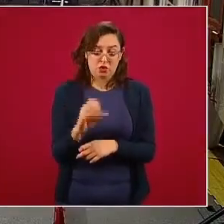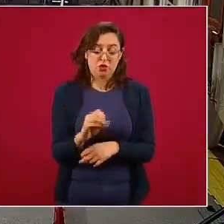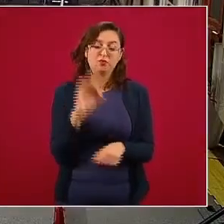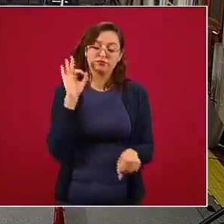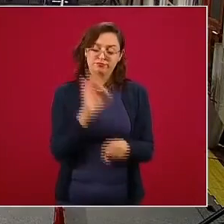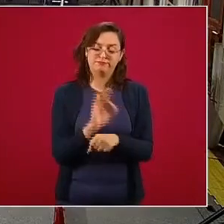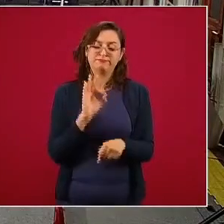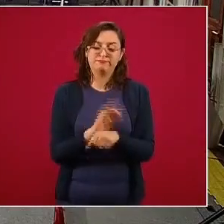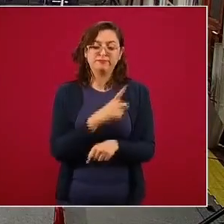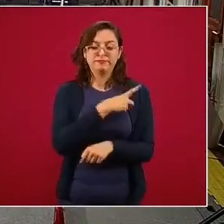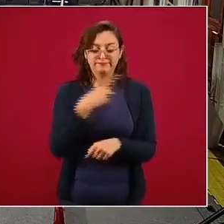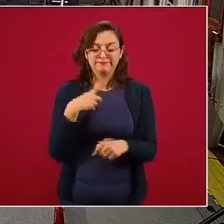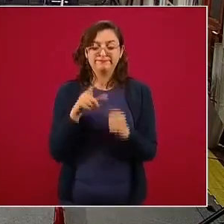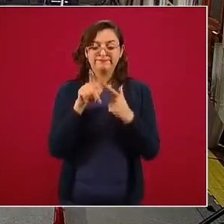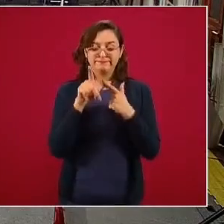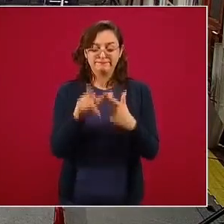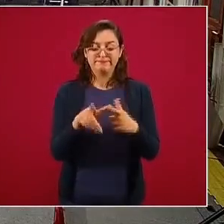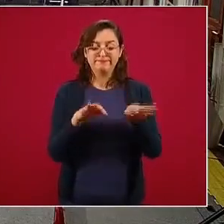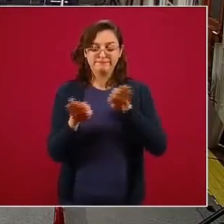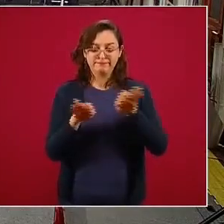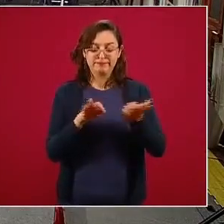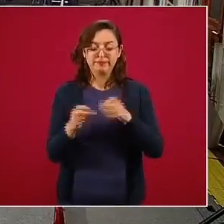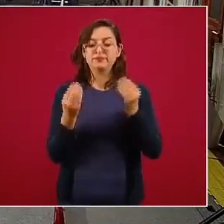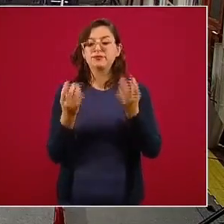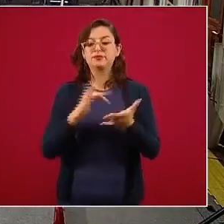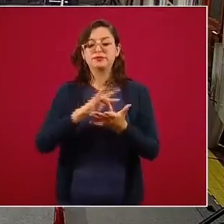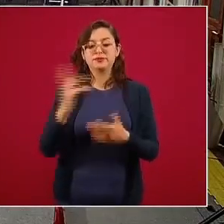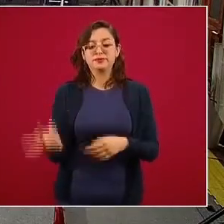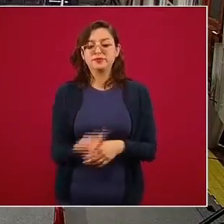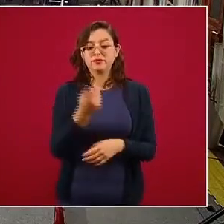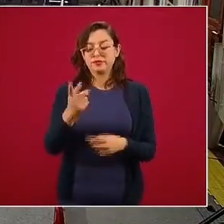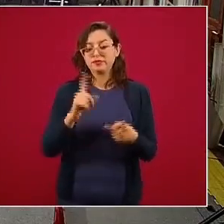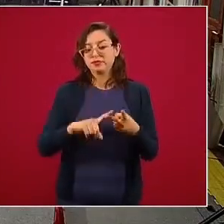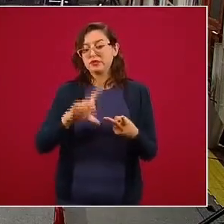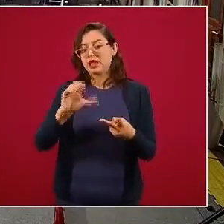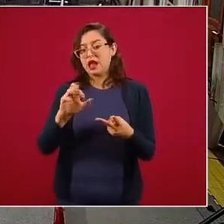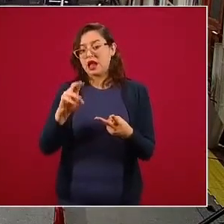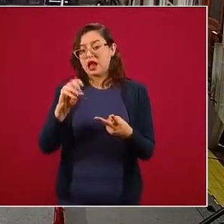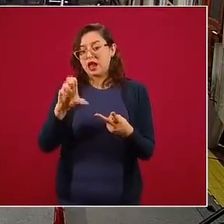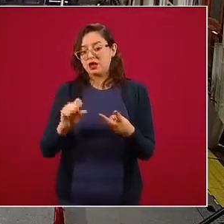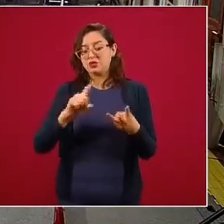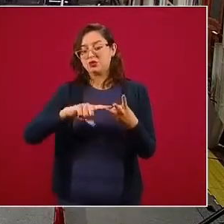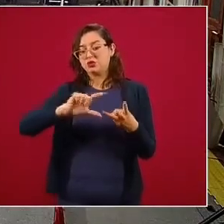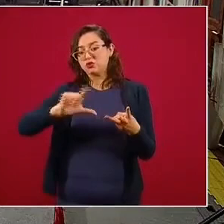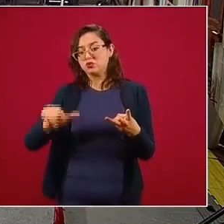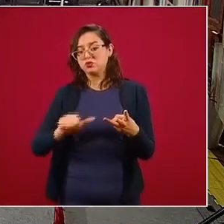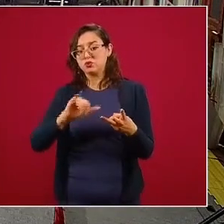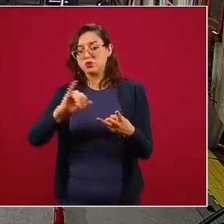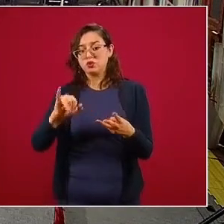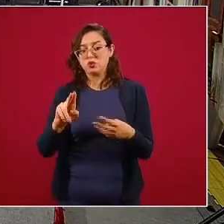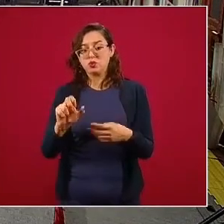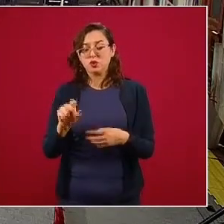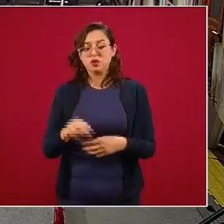pregunta, Alejandro. Carlos, por favor. Y luego nos vamos con Juan y con Daniela Pastrana. Gracias.